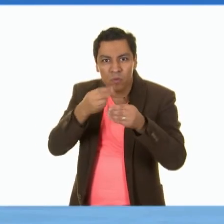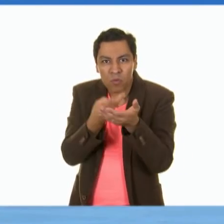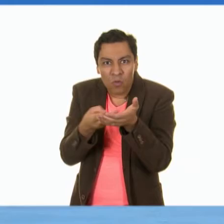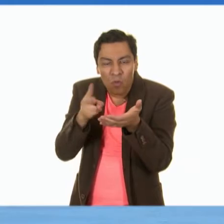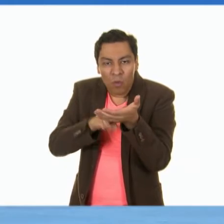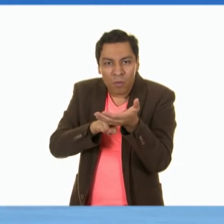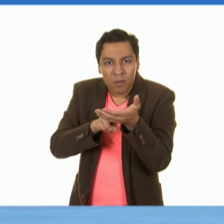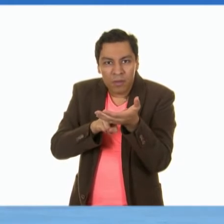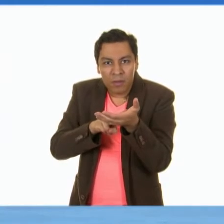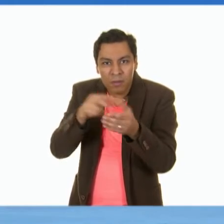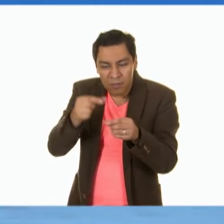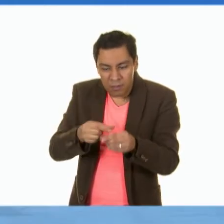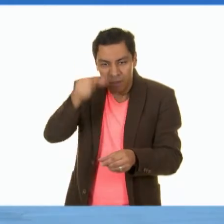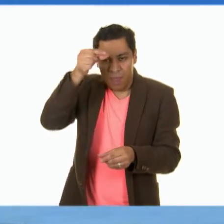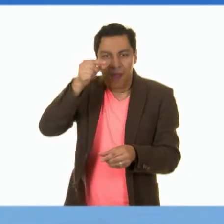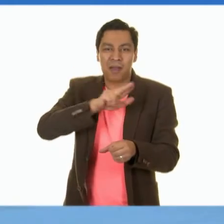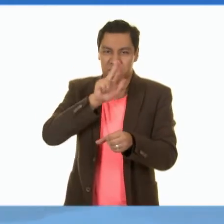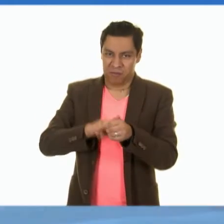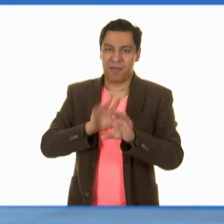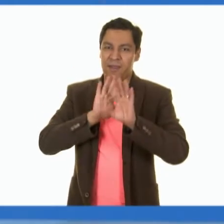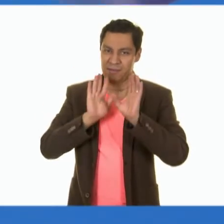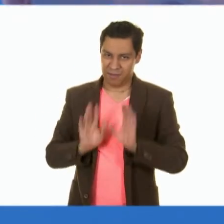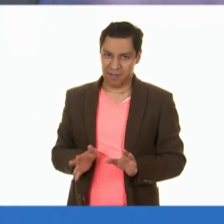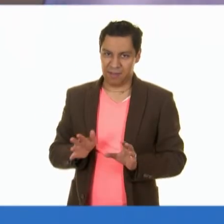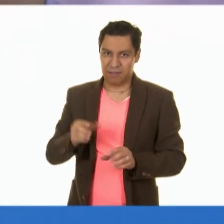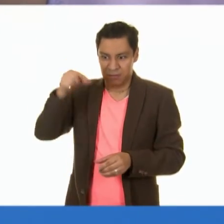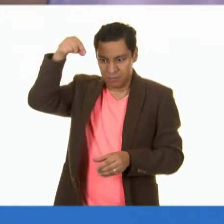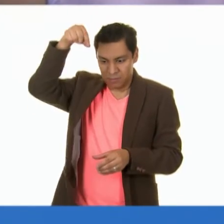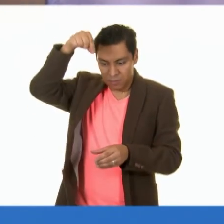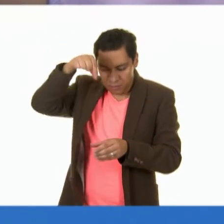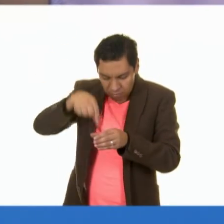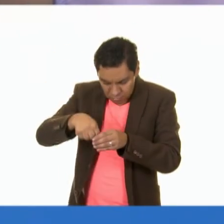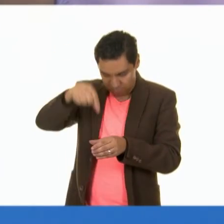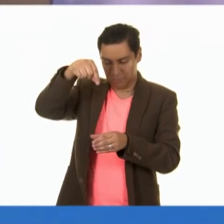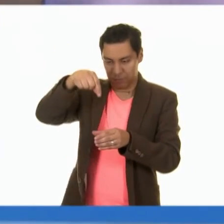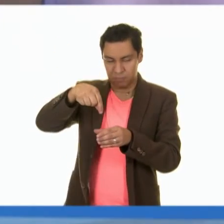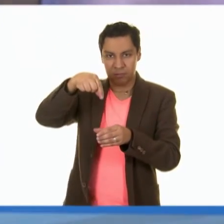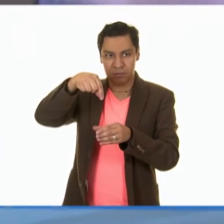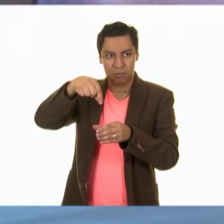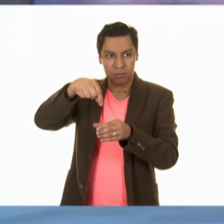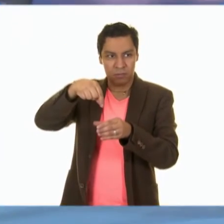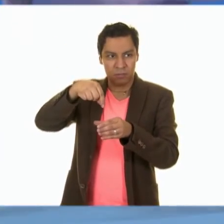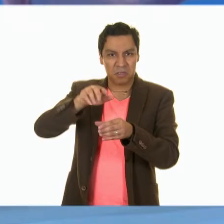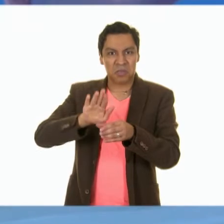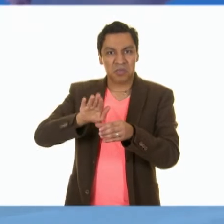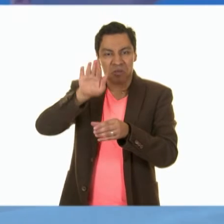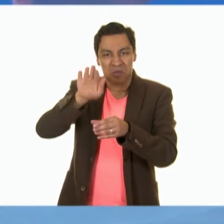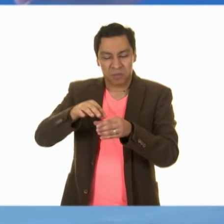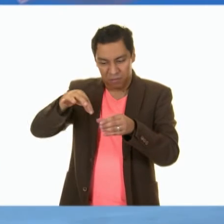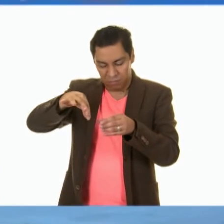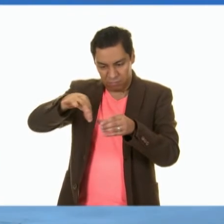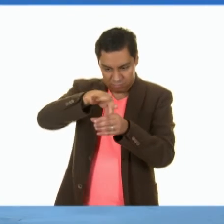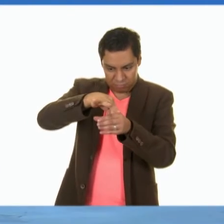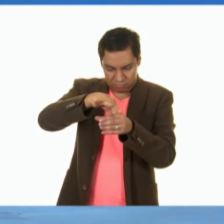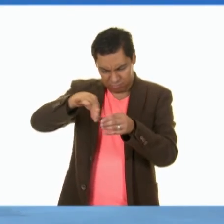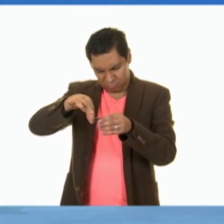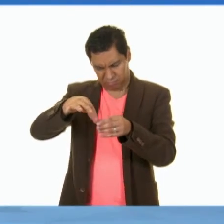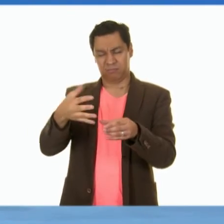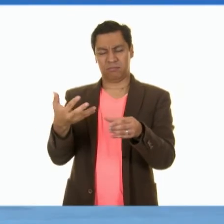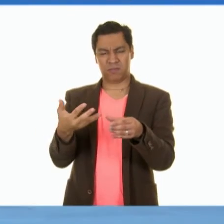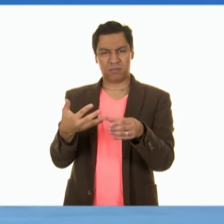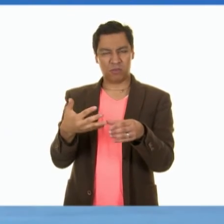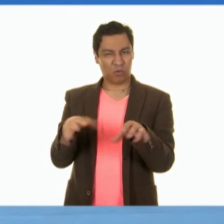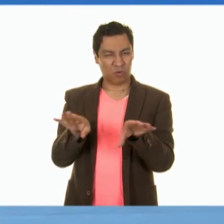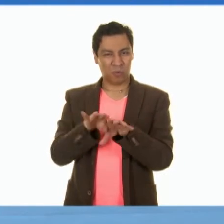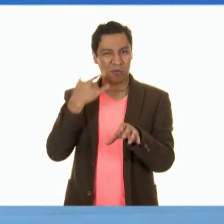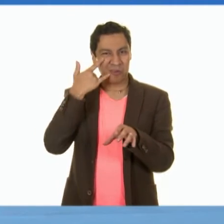parece yo lo saco, ya se ve normal, ¿no? Ajá, ahí se ve normal, pero ya si lo metemos, ya se ve partido, ¿no? Chueco. Y se ve, pues, diferente también